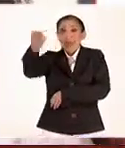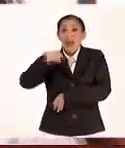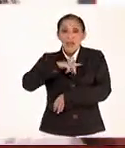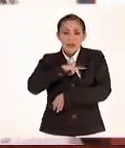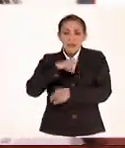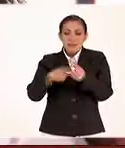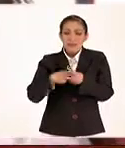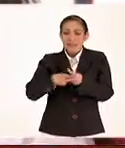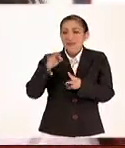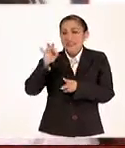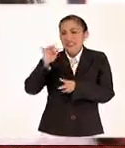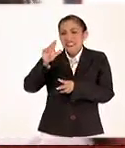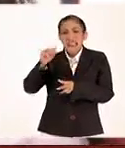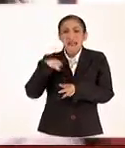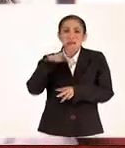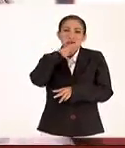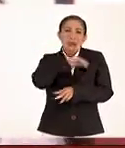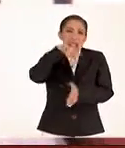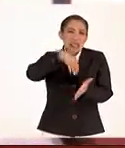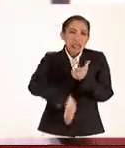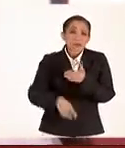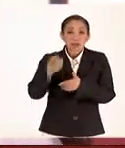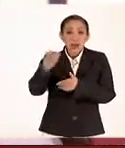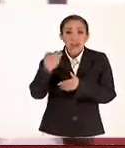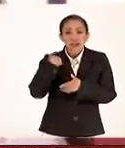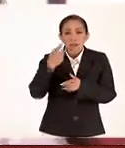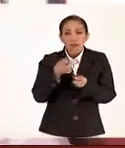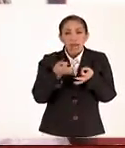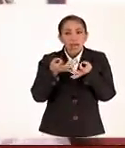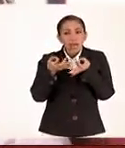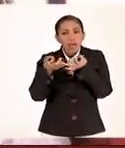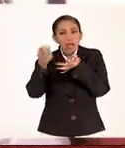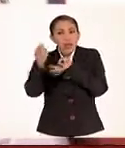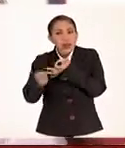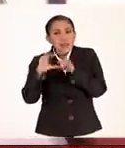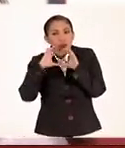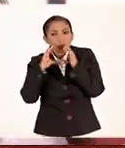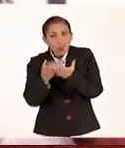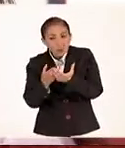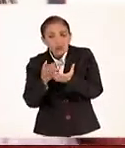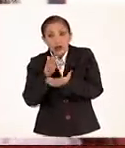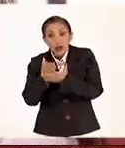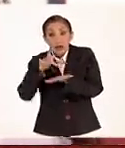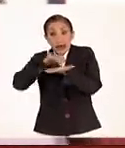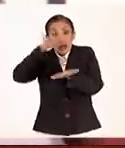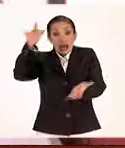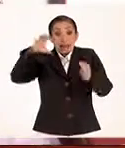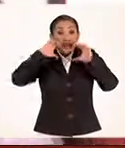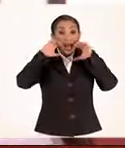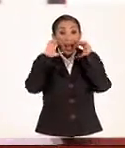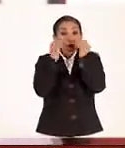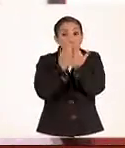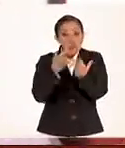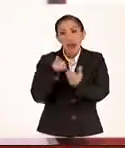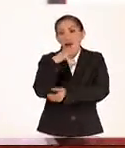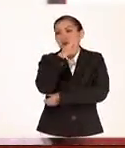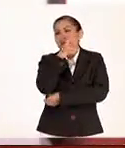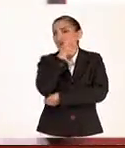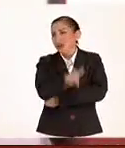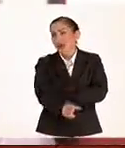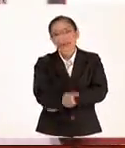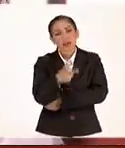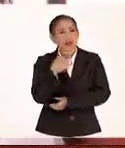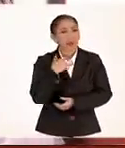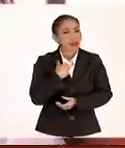matemáticas y la física no es muy fuerte esto fue por lo que me empecé a acercar a los clubs gracias a ello pues ya he mejorado mucho y